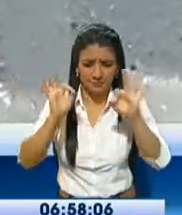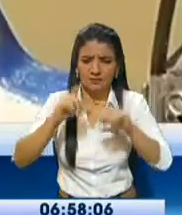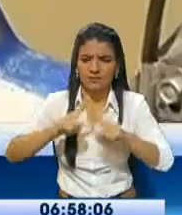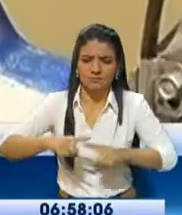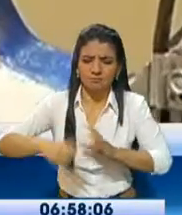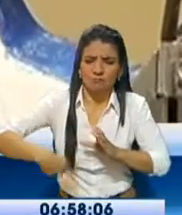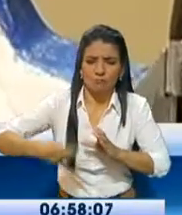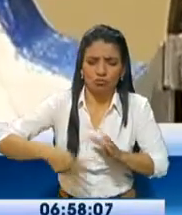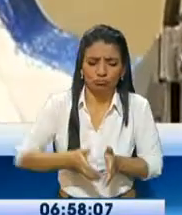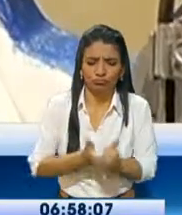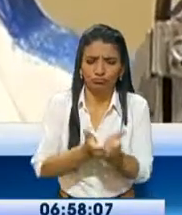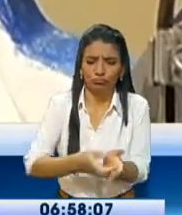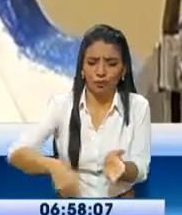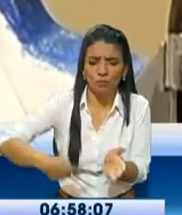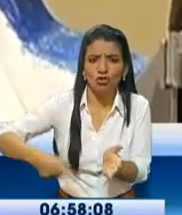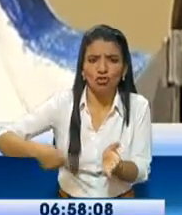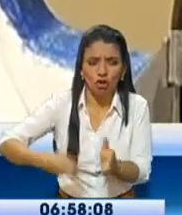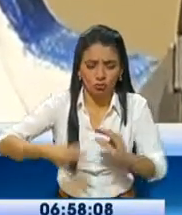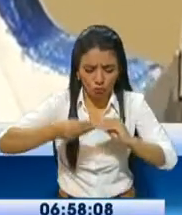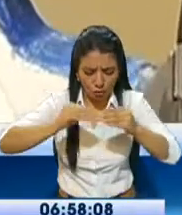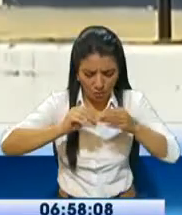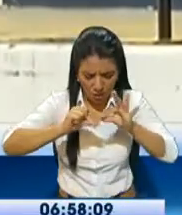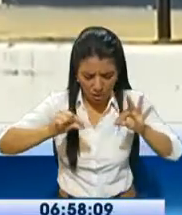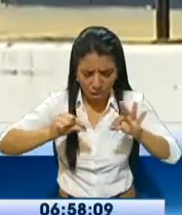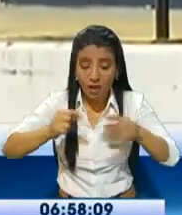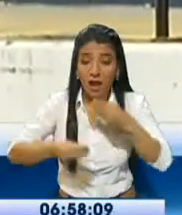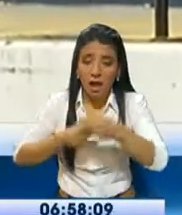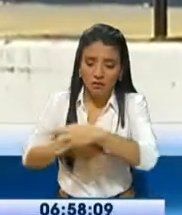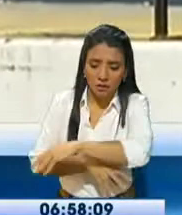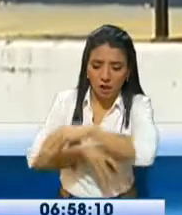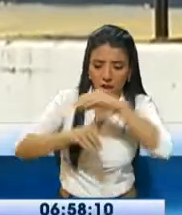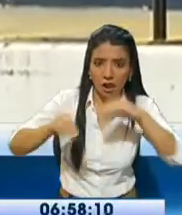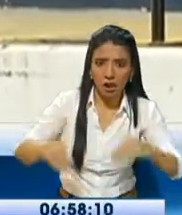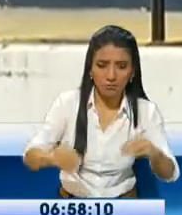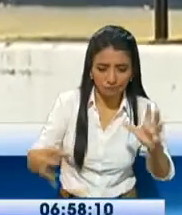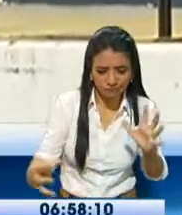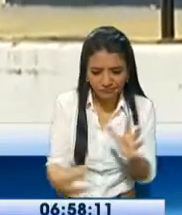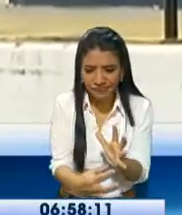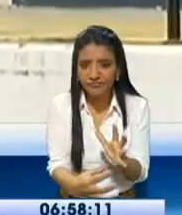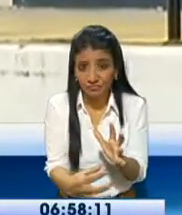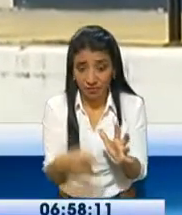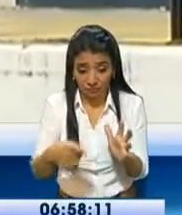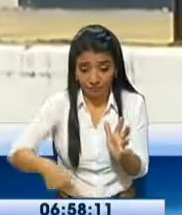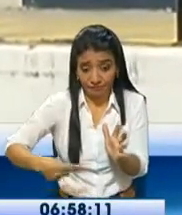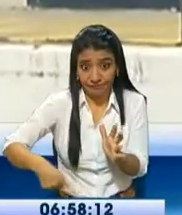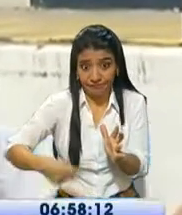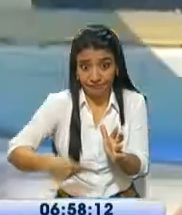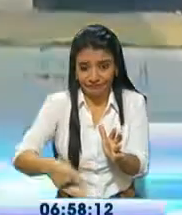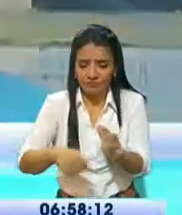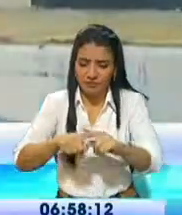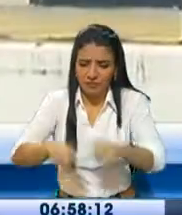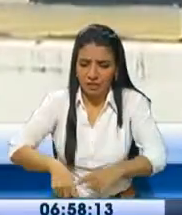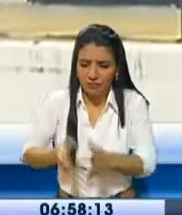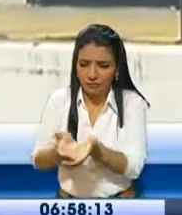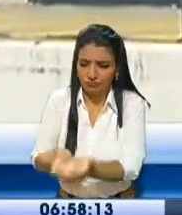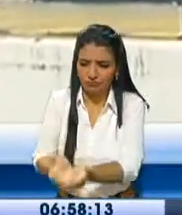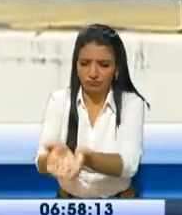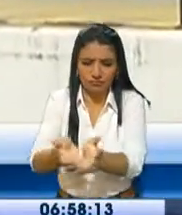motores en los que pretenden colocarlos nuevamente y proceder a través de estas estas especies